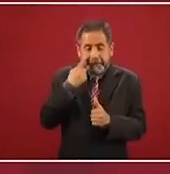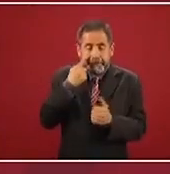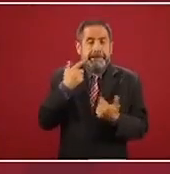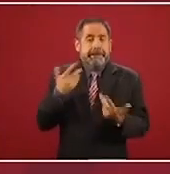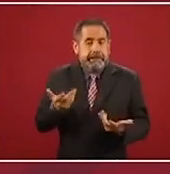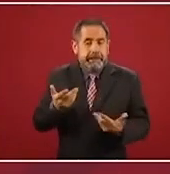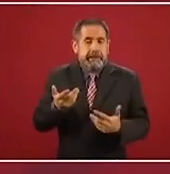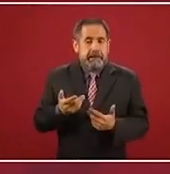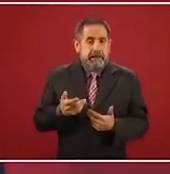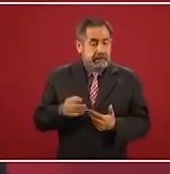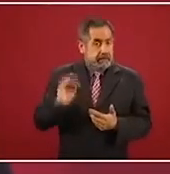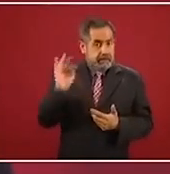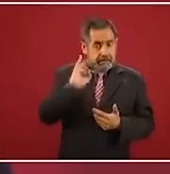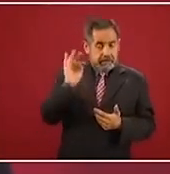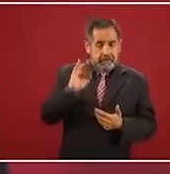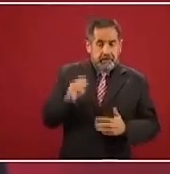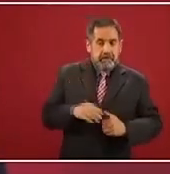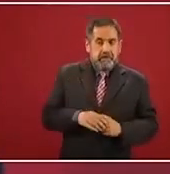si